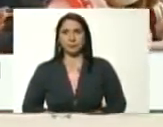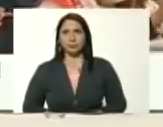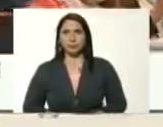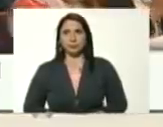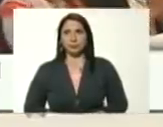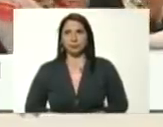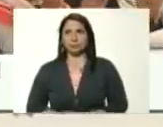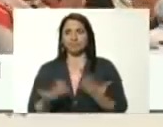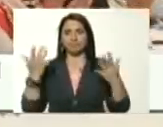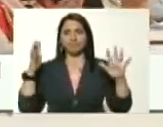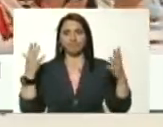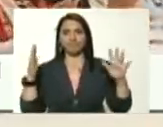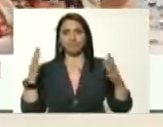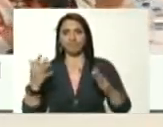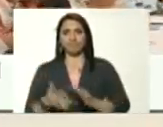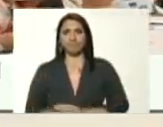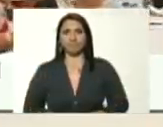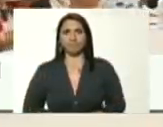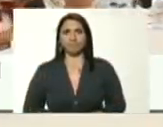señores